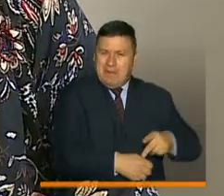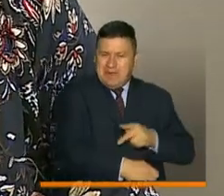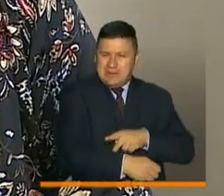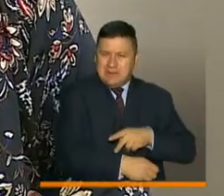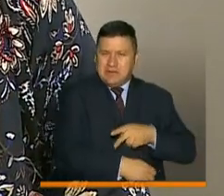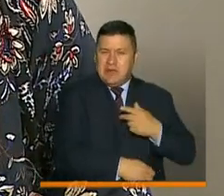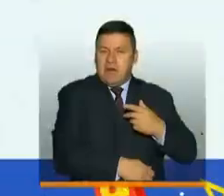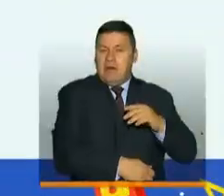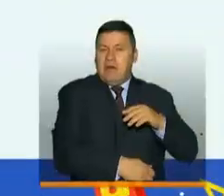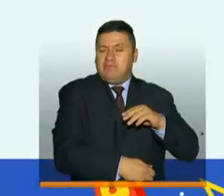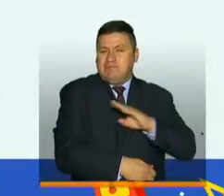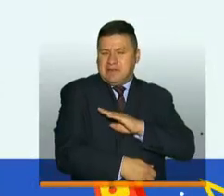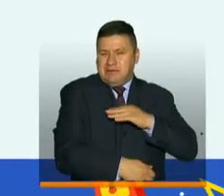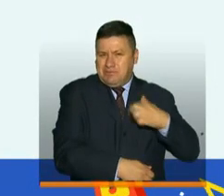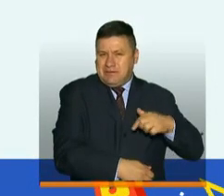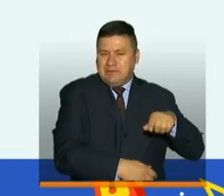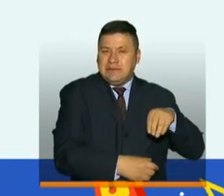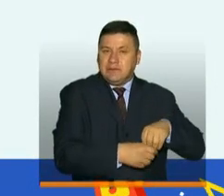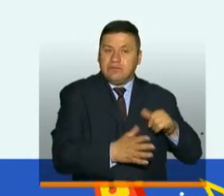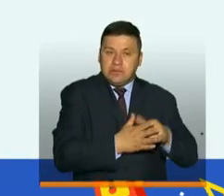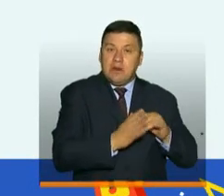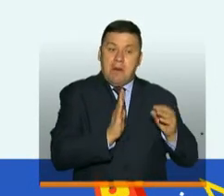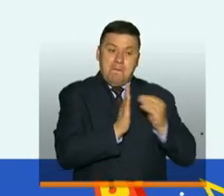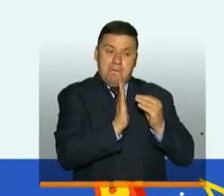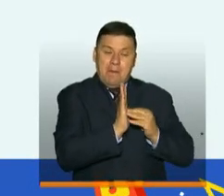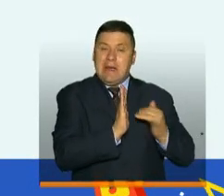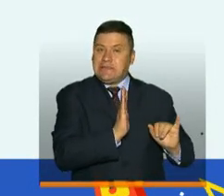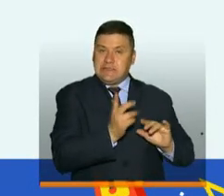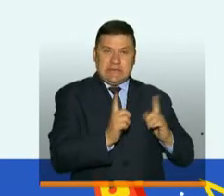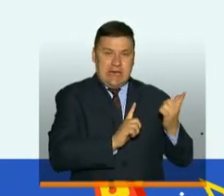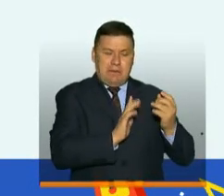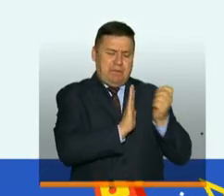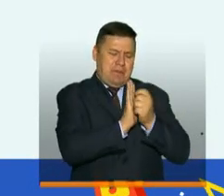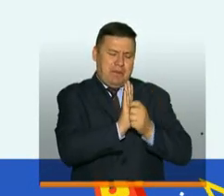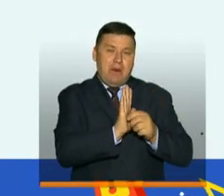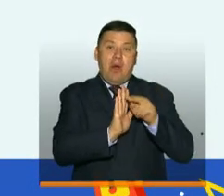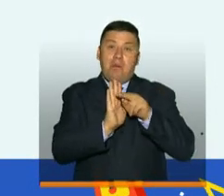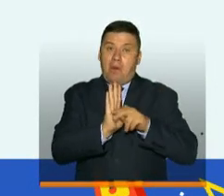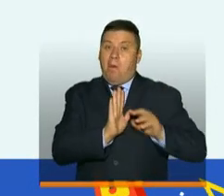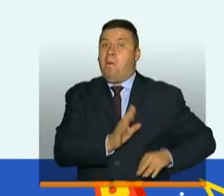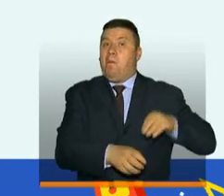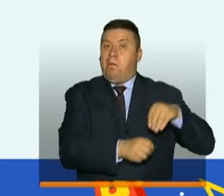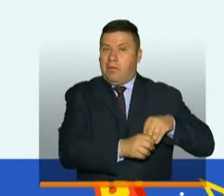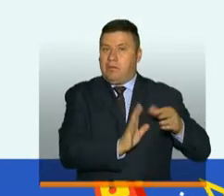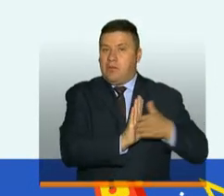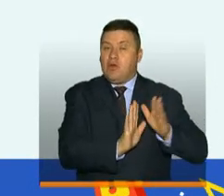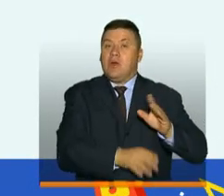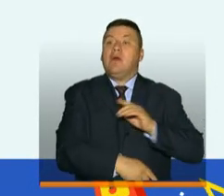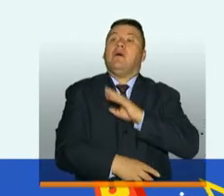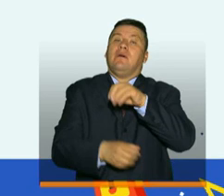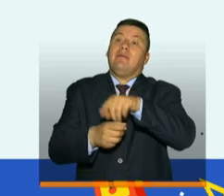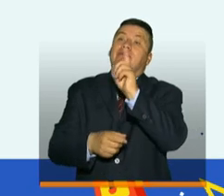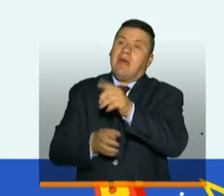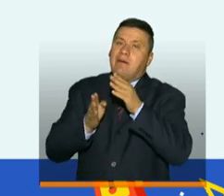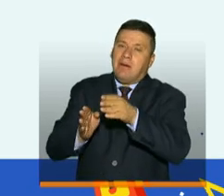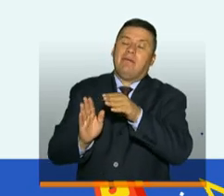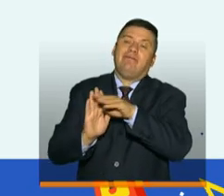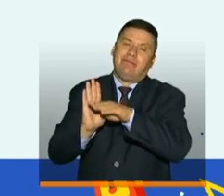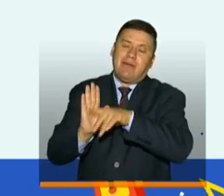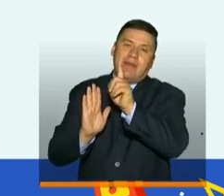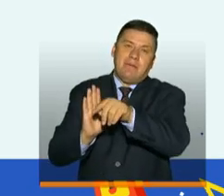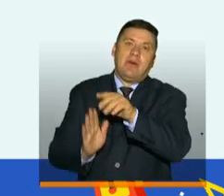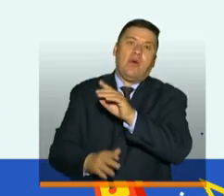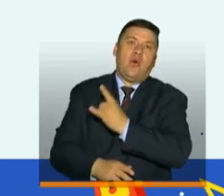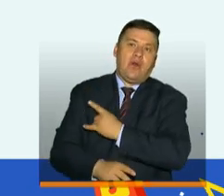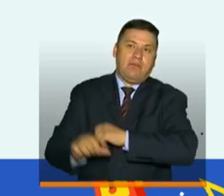junio emitimos la directiva que integraba ya los elementos de lineamientos y protocolos que tenían que construir las universidades. Eso nos permitió,